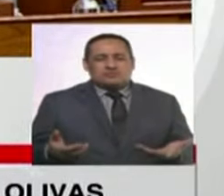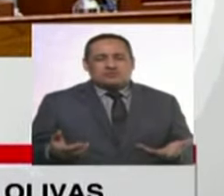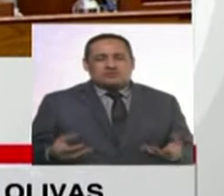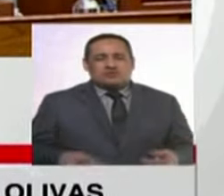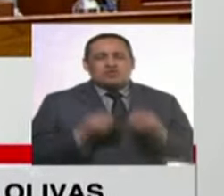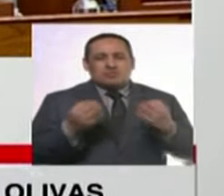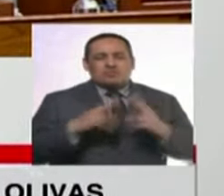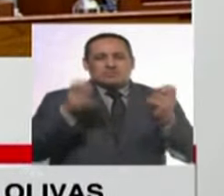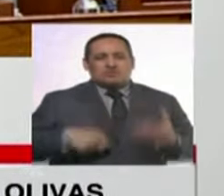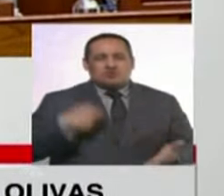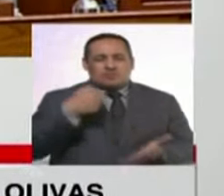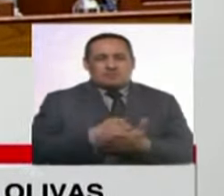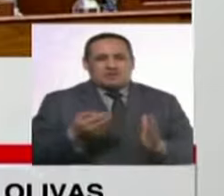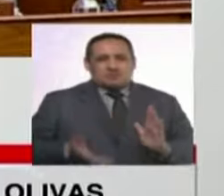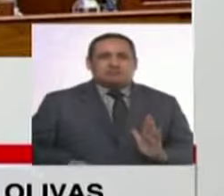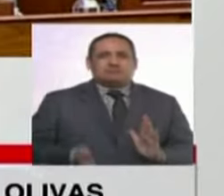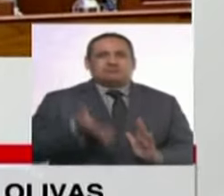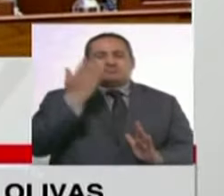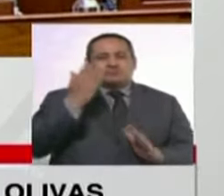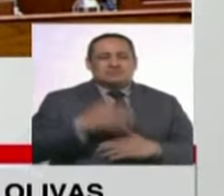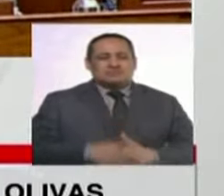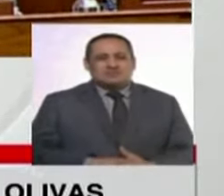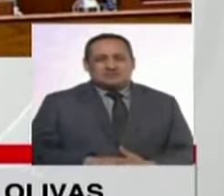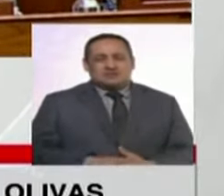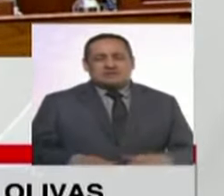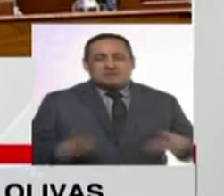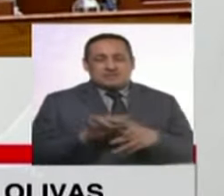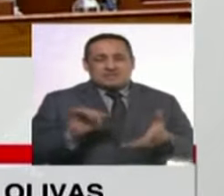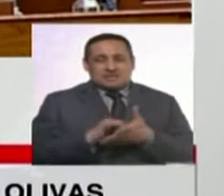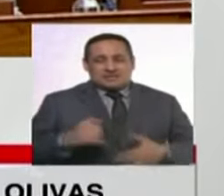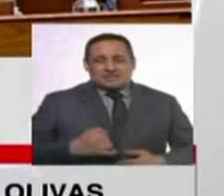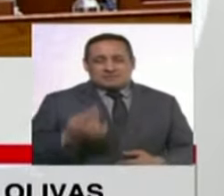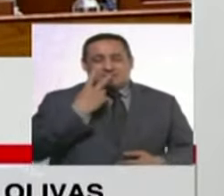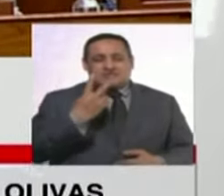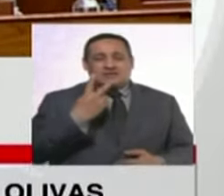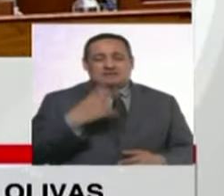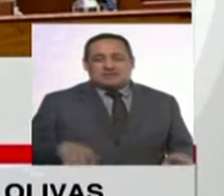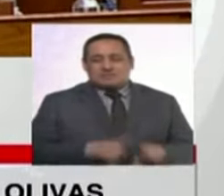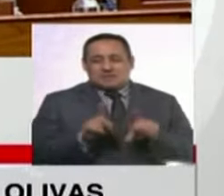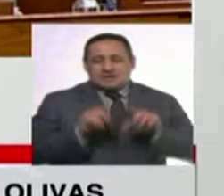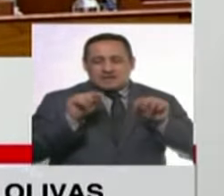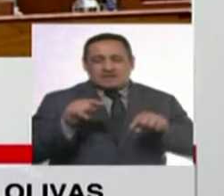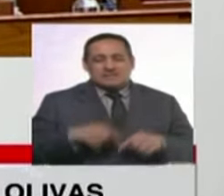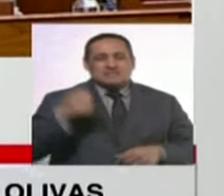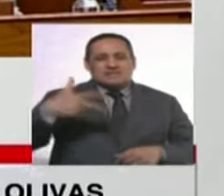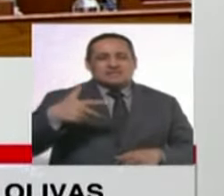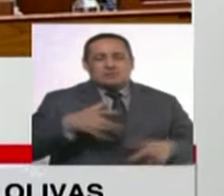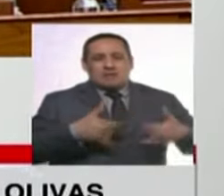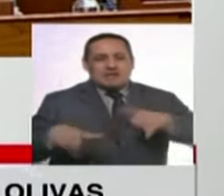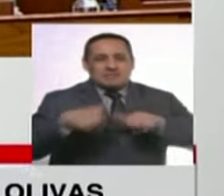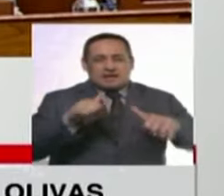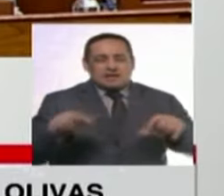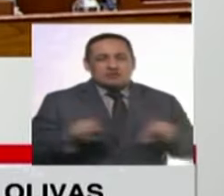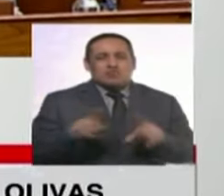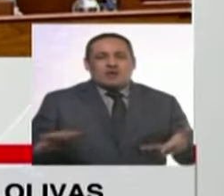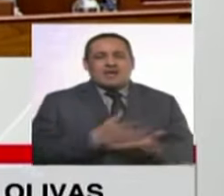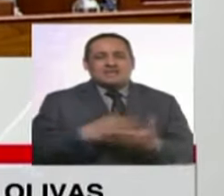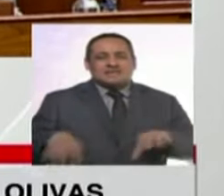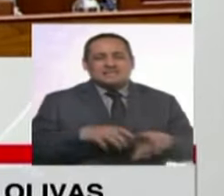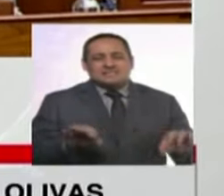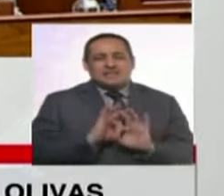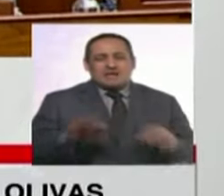unos sueldos extraordinantes que sinceramente ahí terceros manejan y no hacen